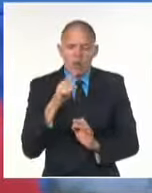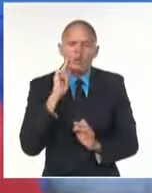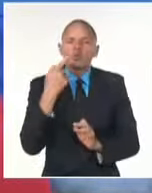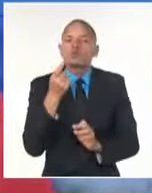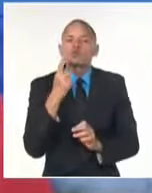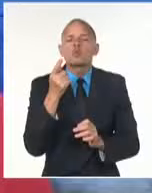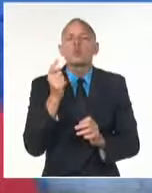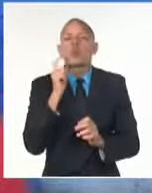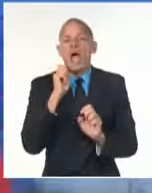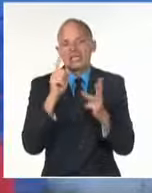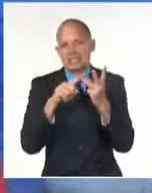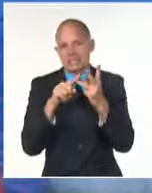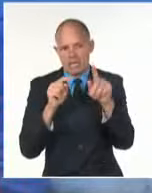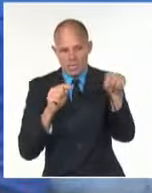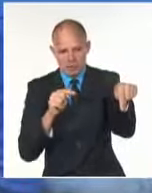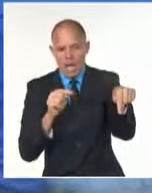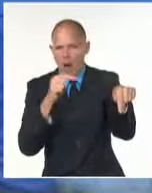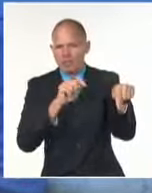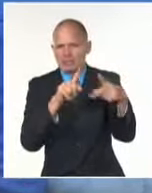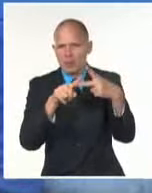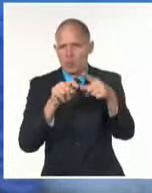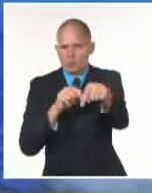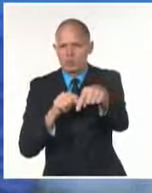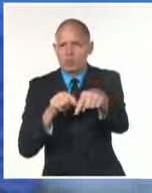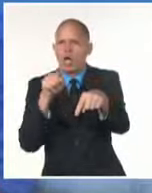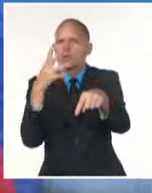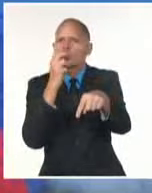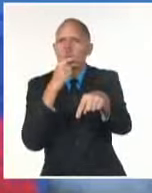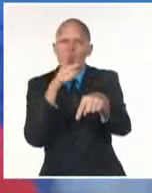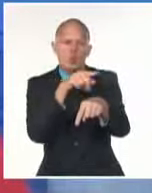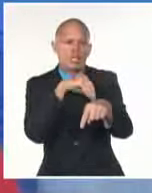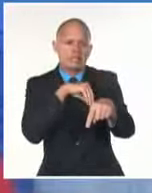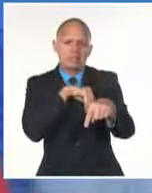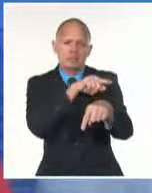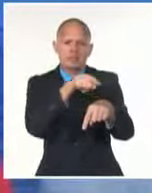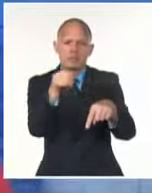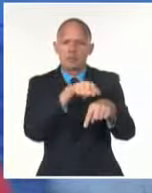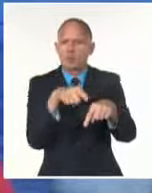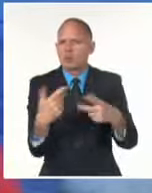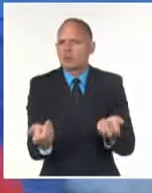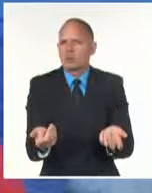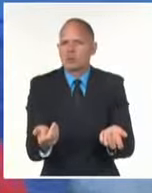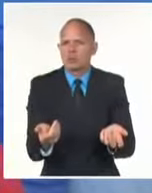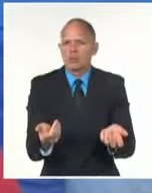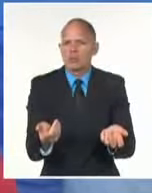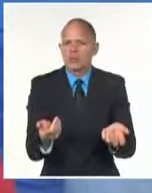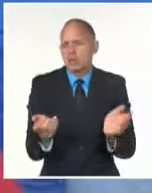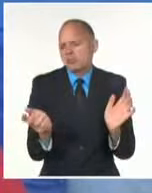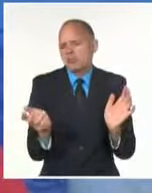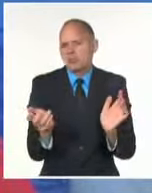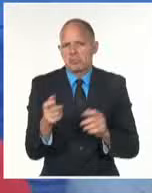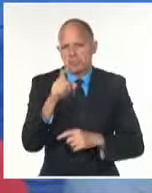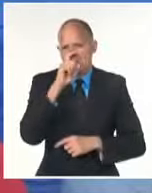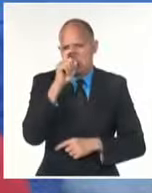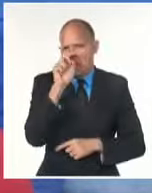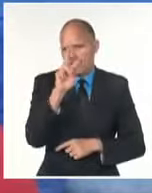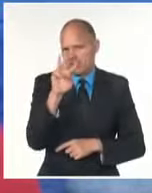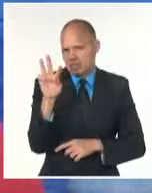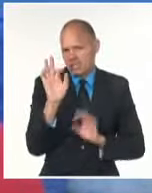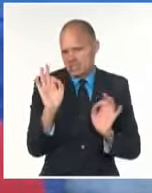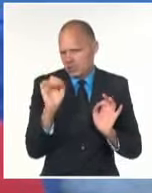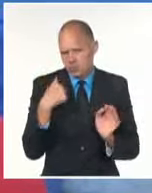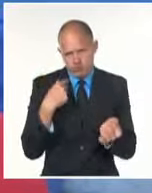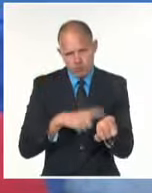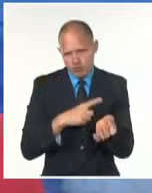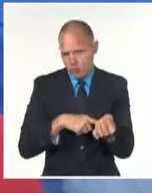te vemos en segunda. ¿Cuál es tu base? ¿En cuál te sientes más cómodo? Sí, yo en categorías inferiores la que he jugado siempre ha sido la segunda,